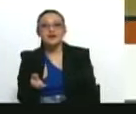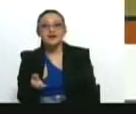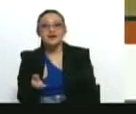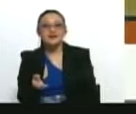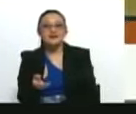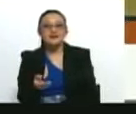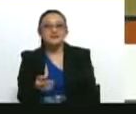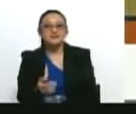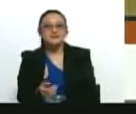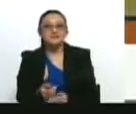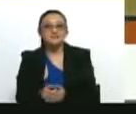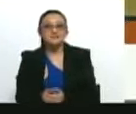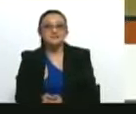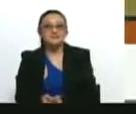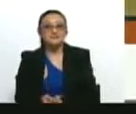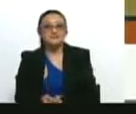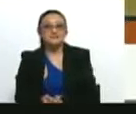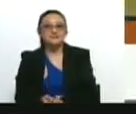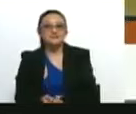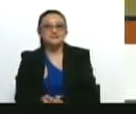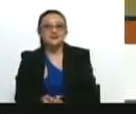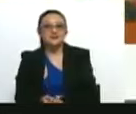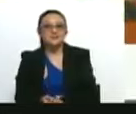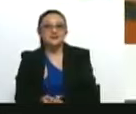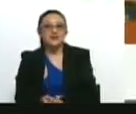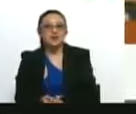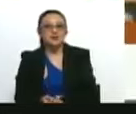Para ella, pues, para ella.